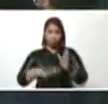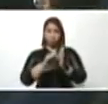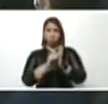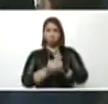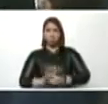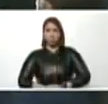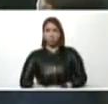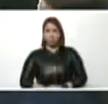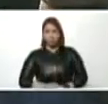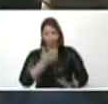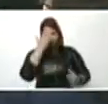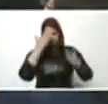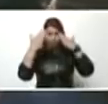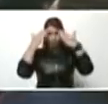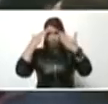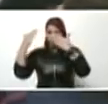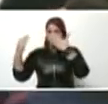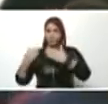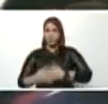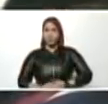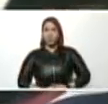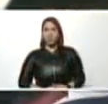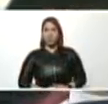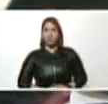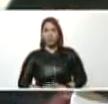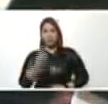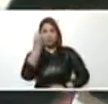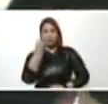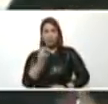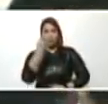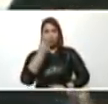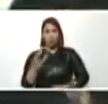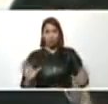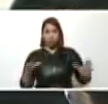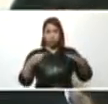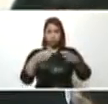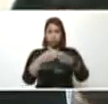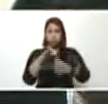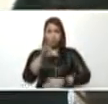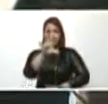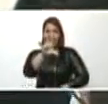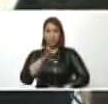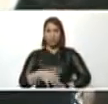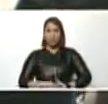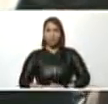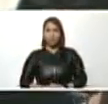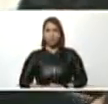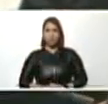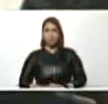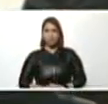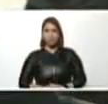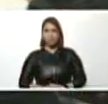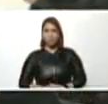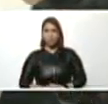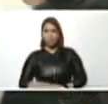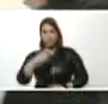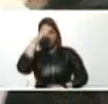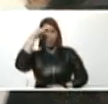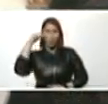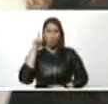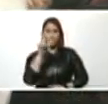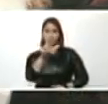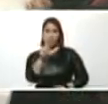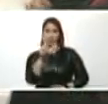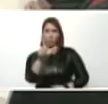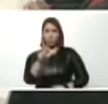ratifico los saludos a los diputados del Bloque de la Patria, del Partido Socialista Unido de